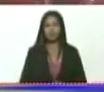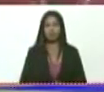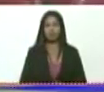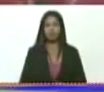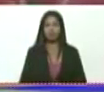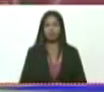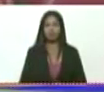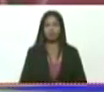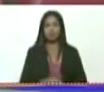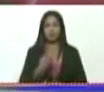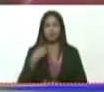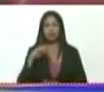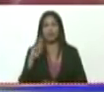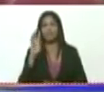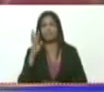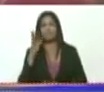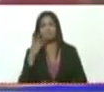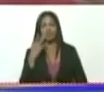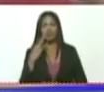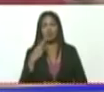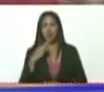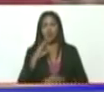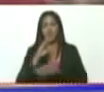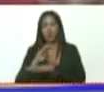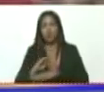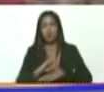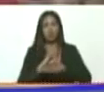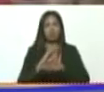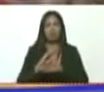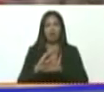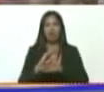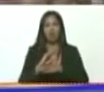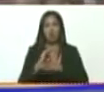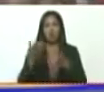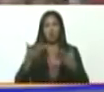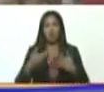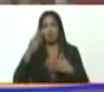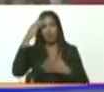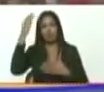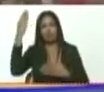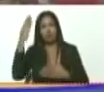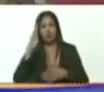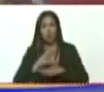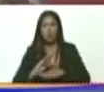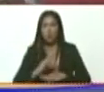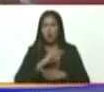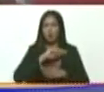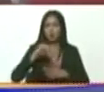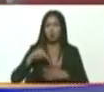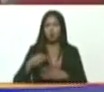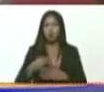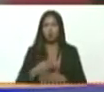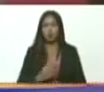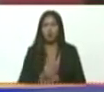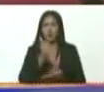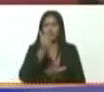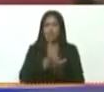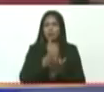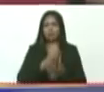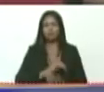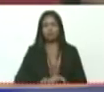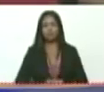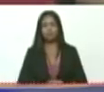No contaban con la protección divina que nos da Dios y nuestro Señor Jesucristo. Amén.